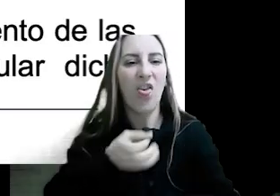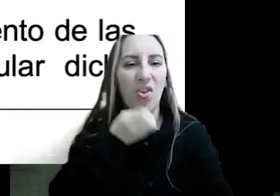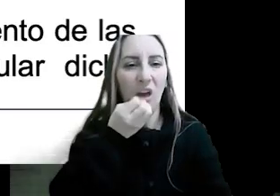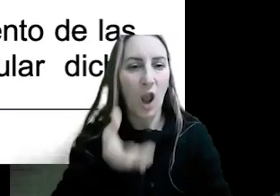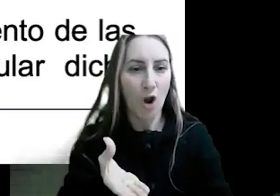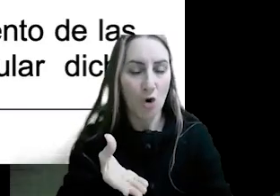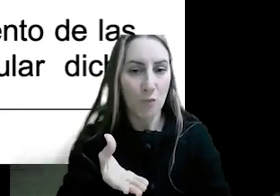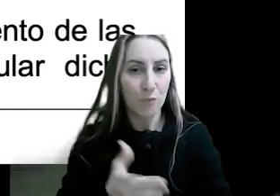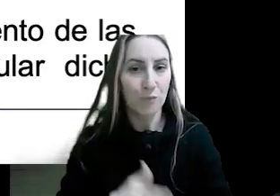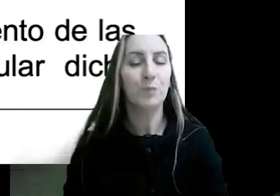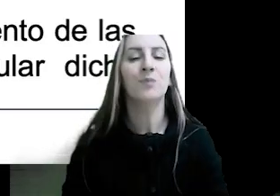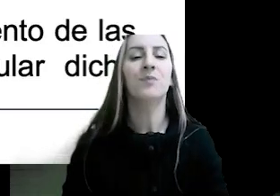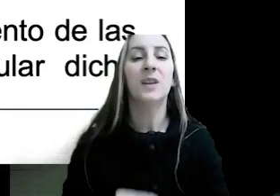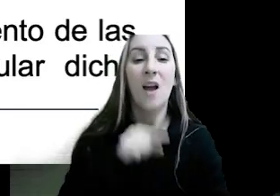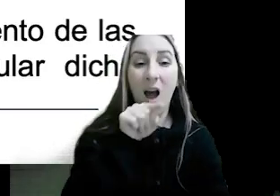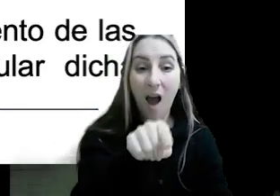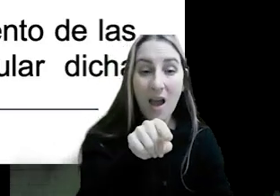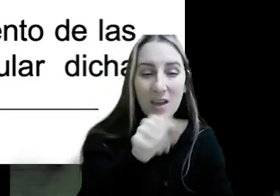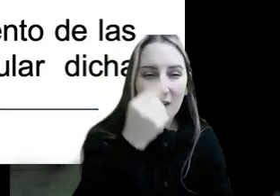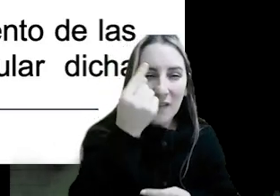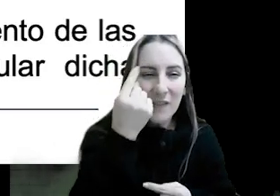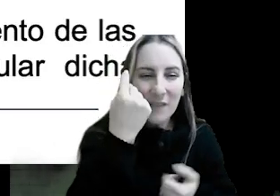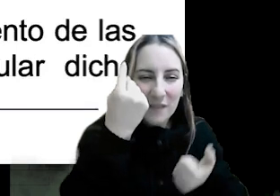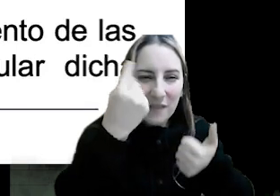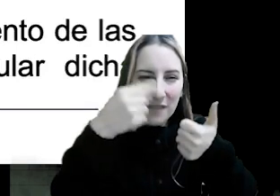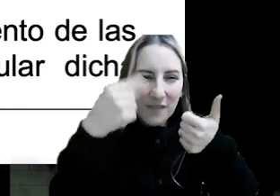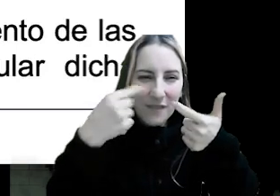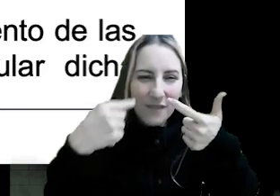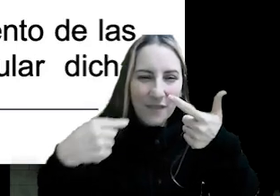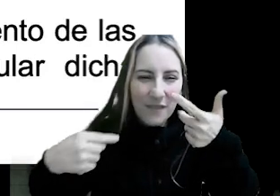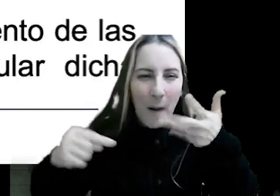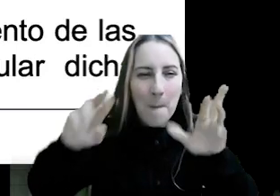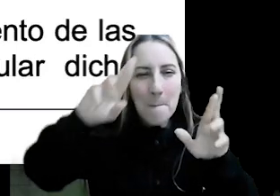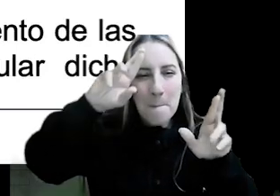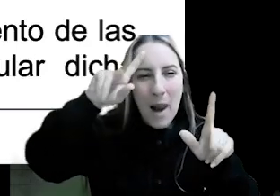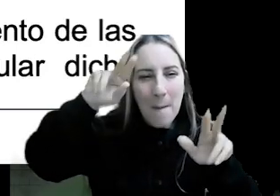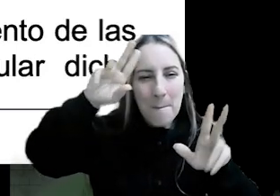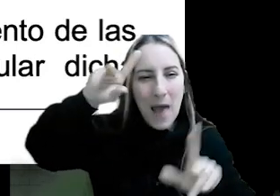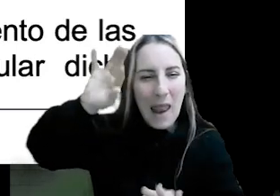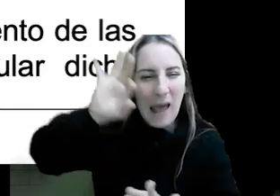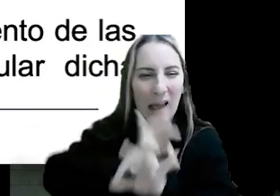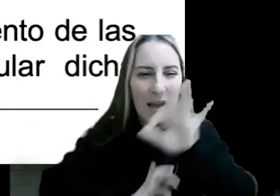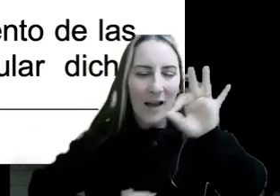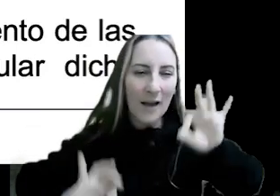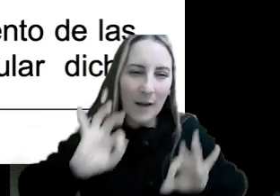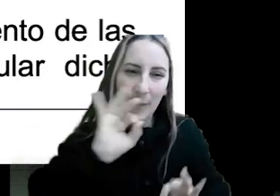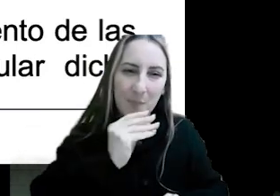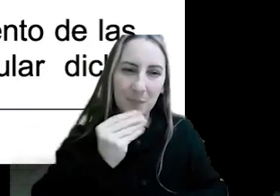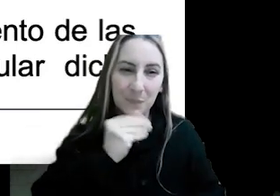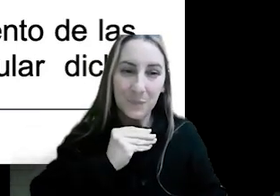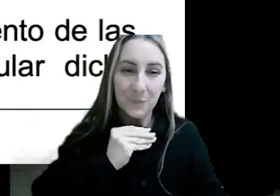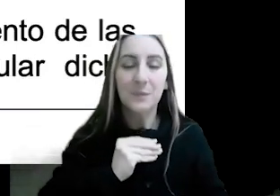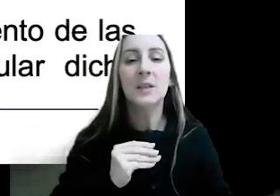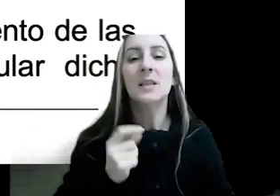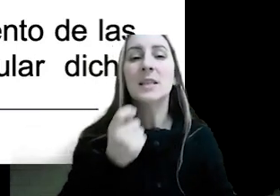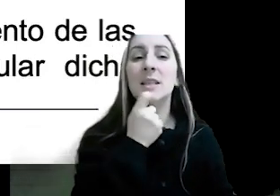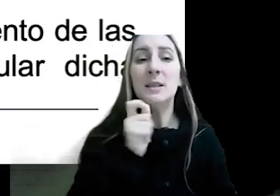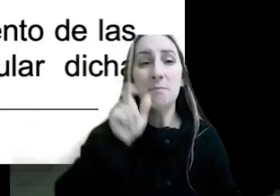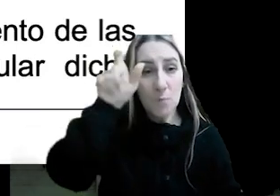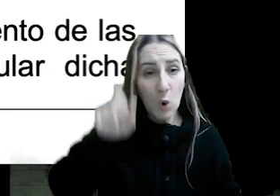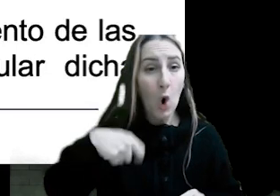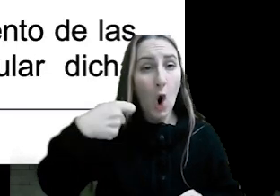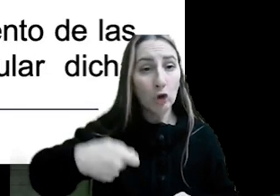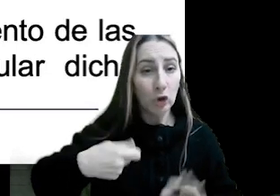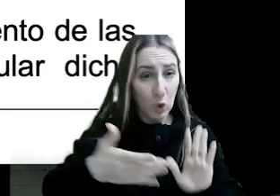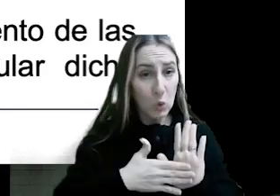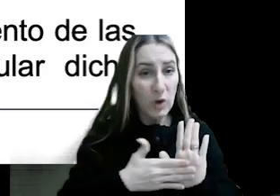Como vemos, son varios artilugios que se hace. ¿Qué es lo que hubiese pasado si el contribuyente hubiese presentado